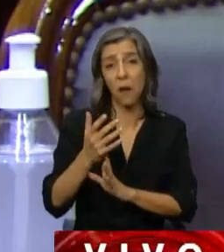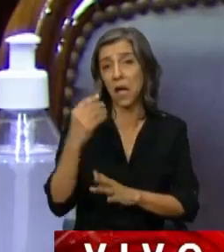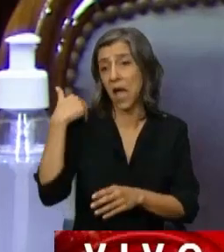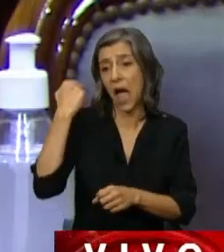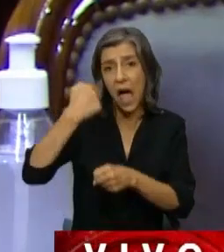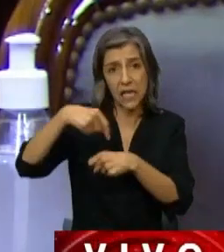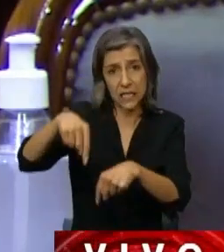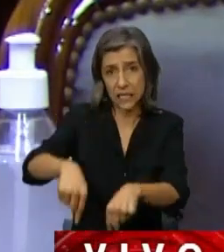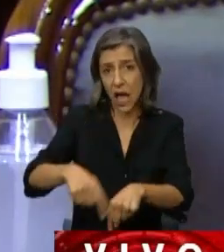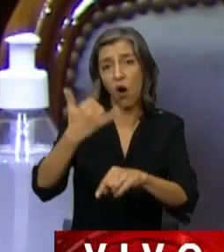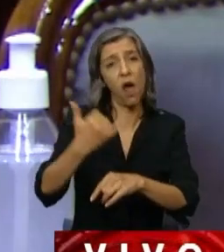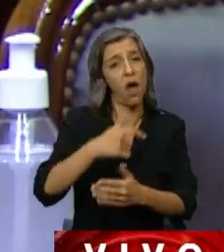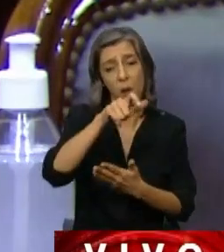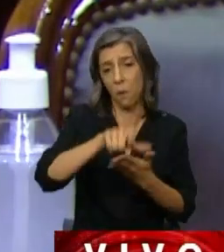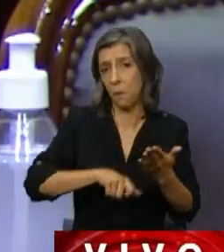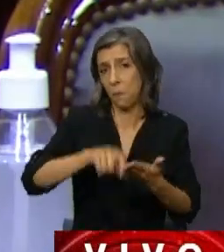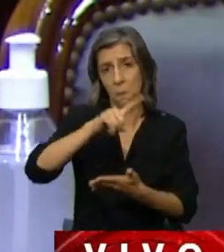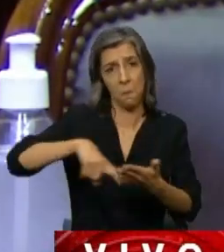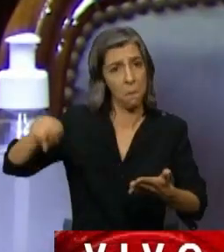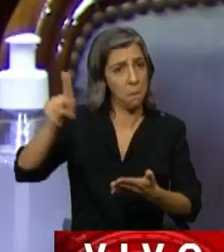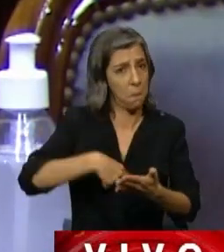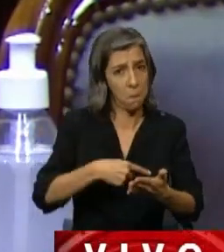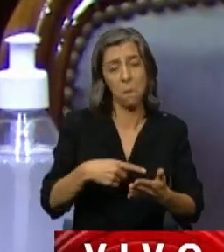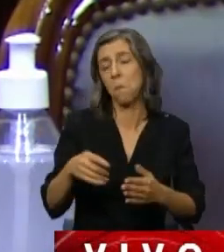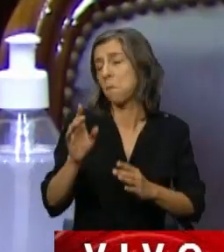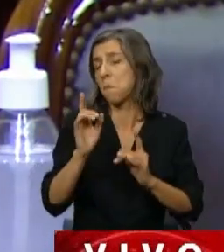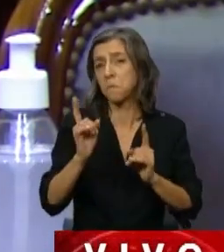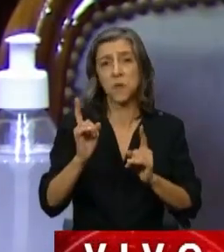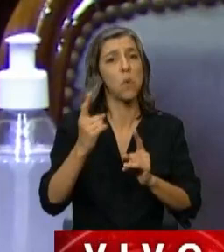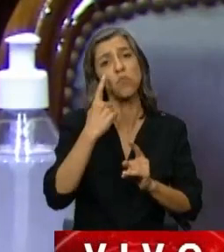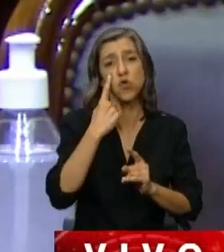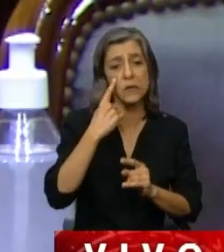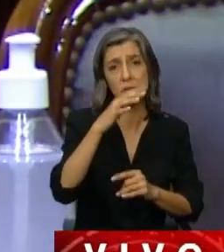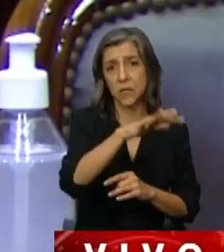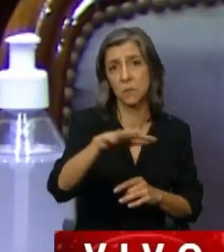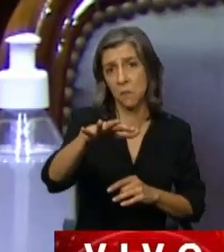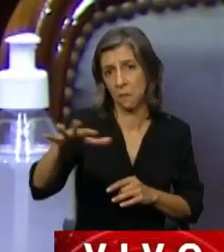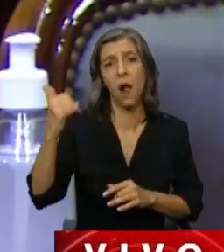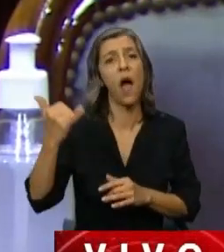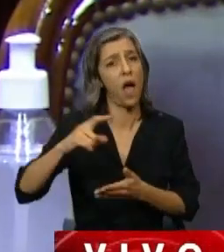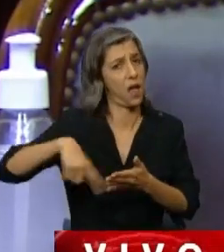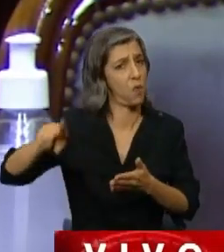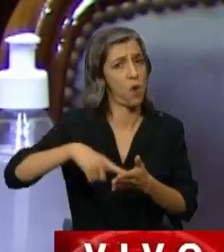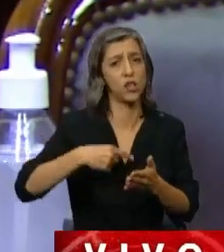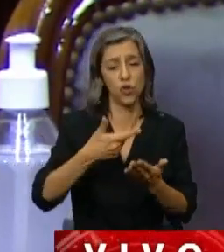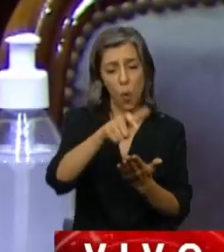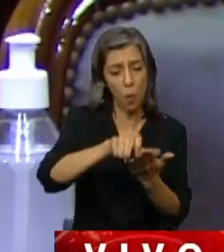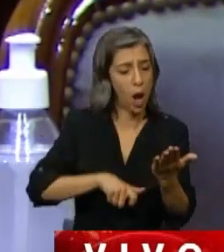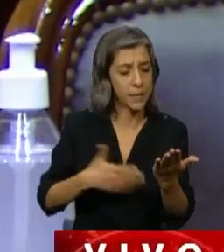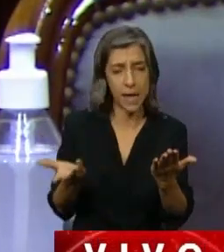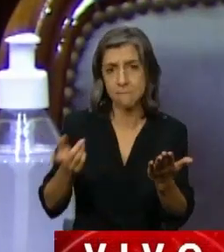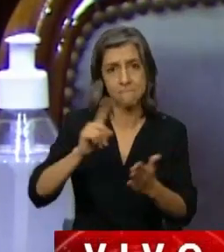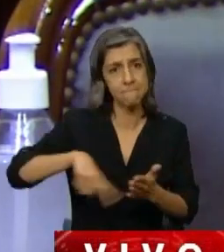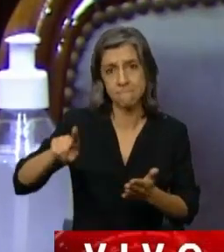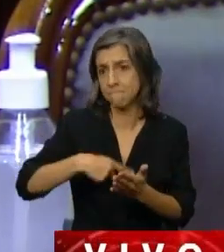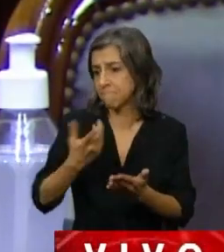impugnadas y anuladas sobre todo en los comicios municipales esto le ha costado a las